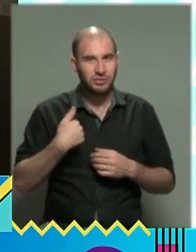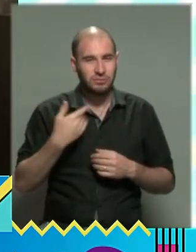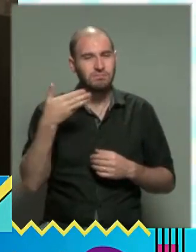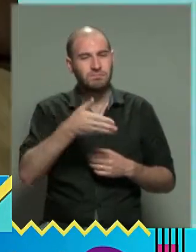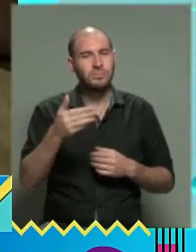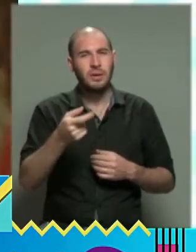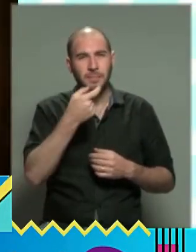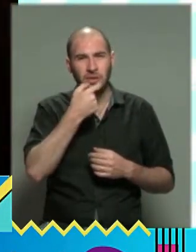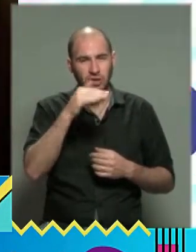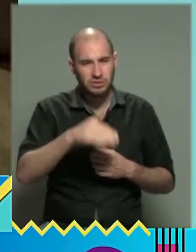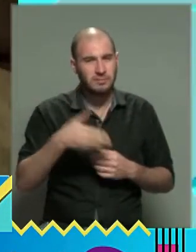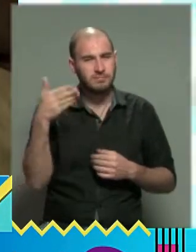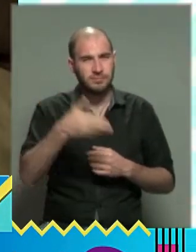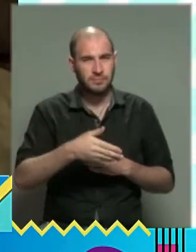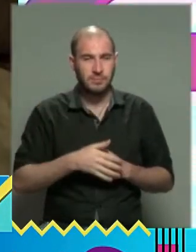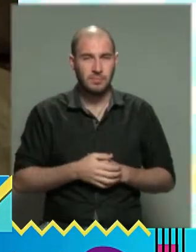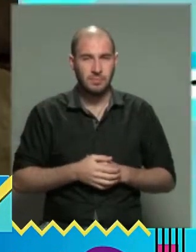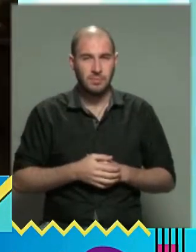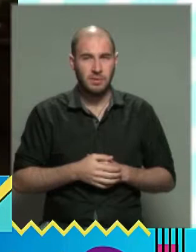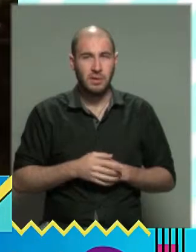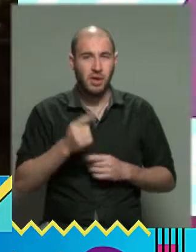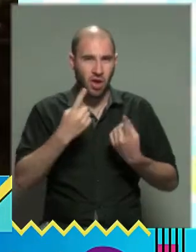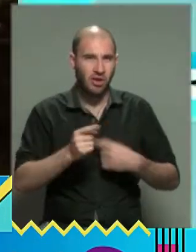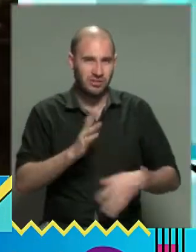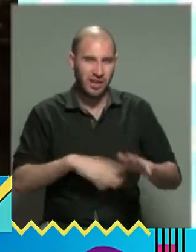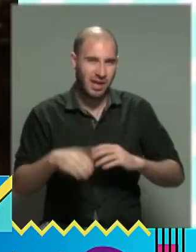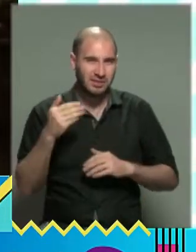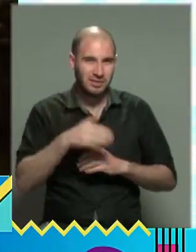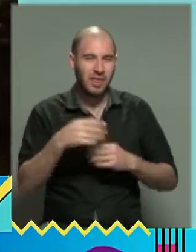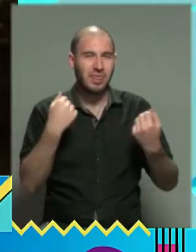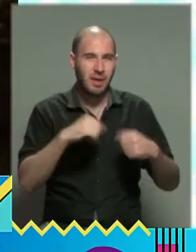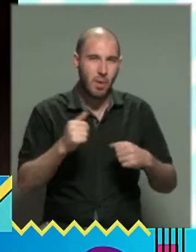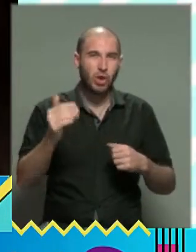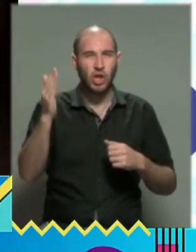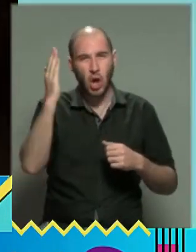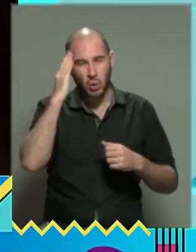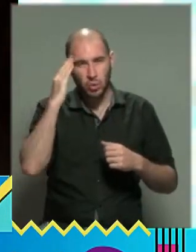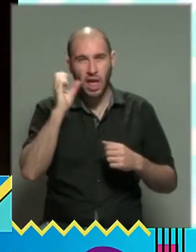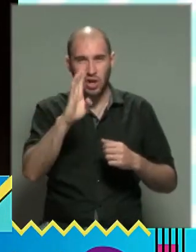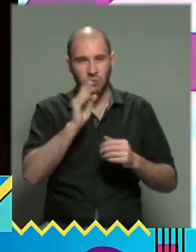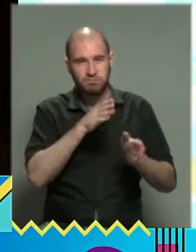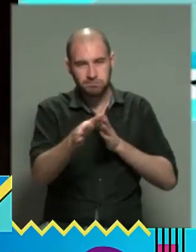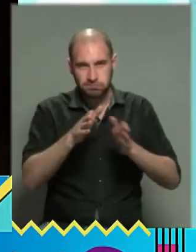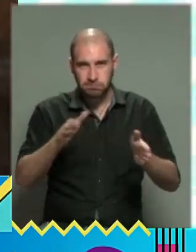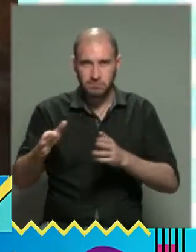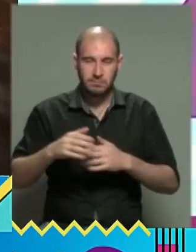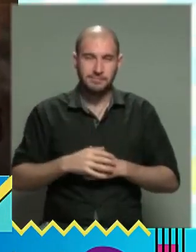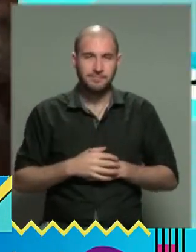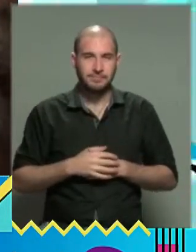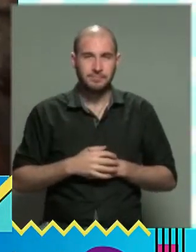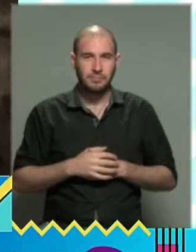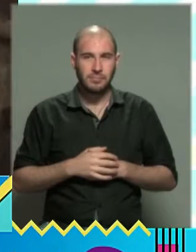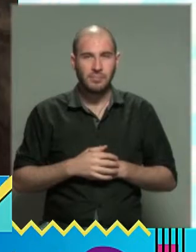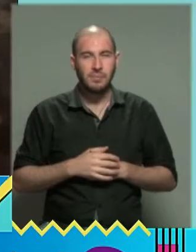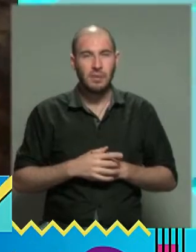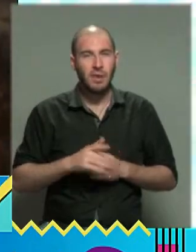recorrer la provincia justamente por estas actividades deportivas o culturales a través de los clubes, y